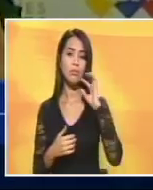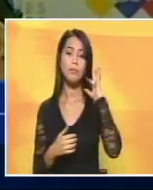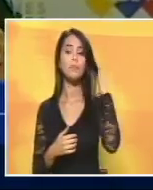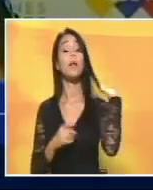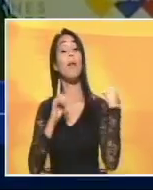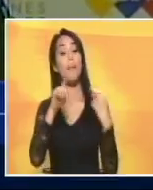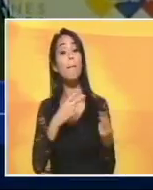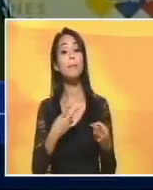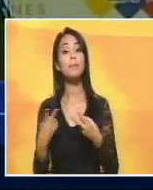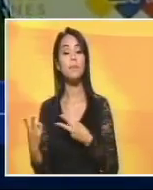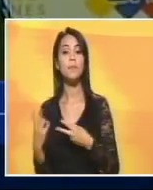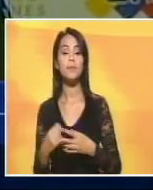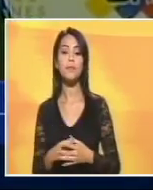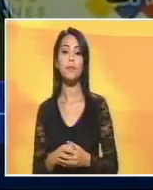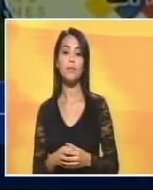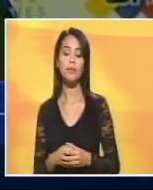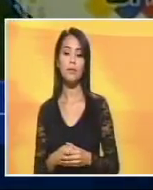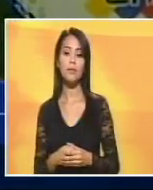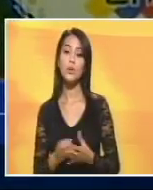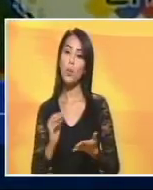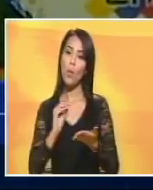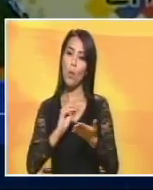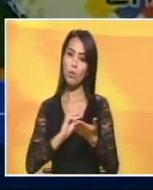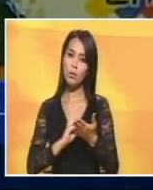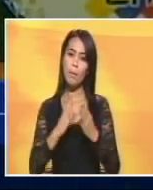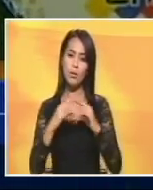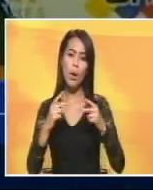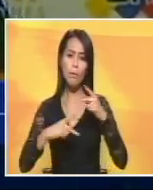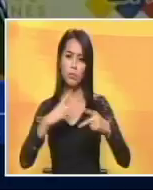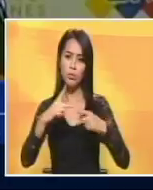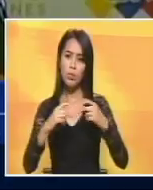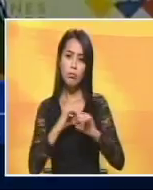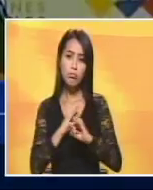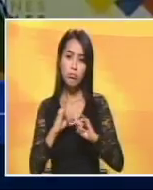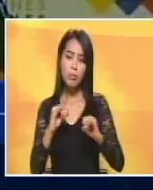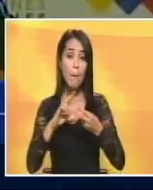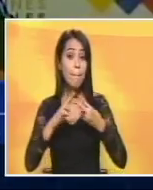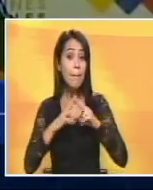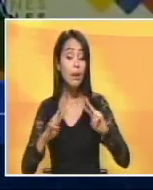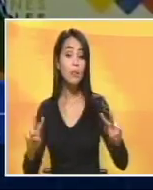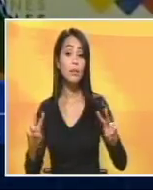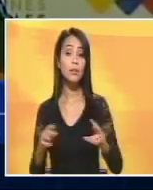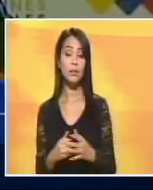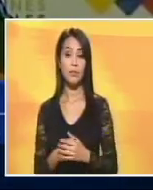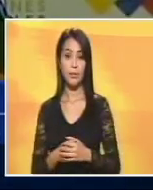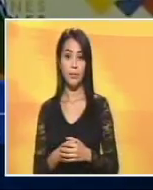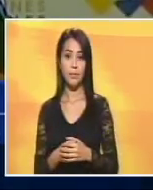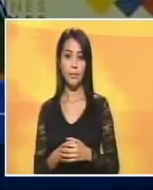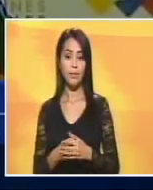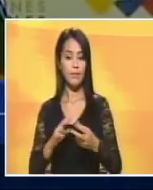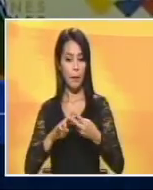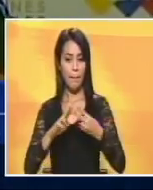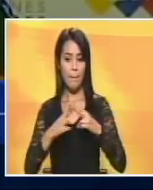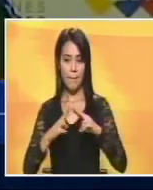invitamos también nuevamente para que todo este proceso termine en paz,